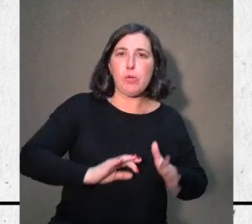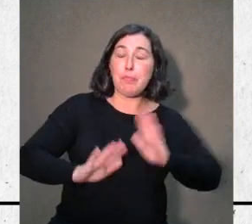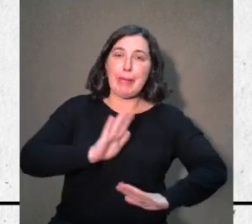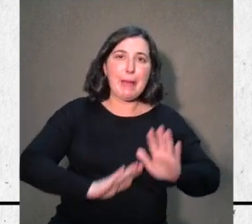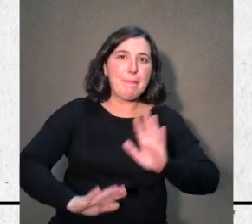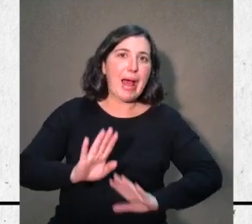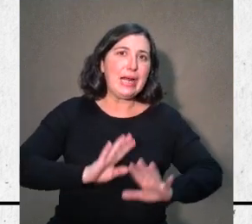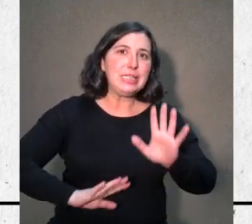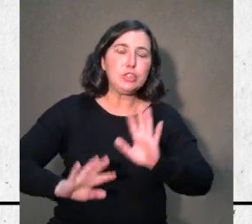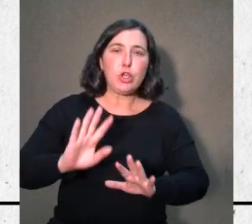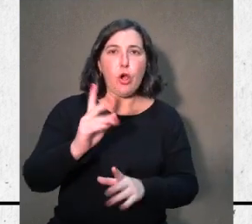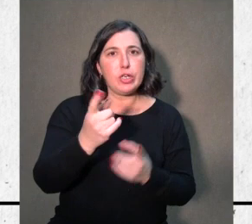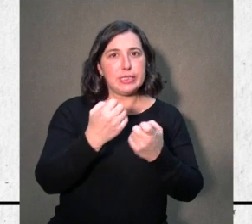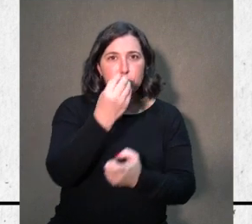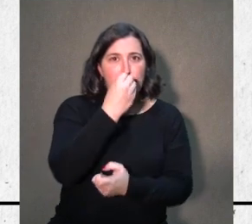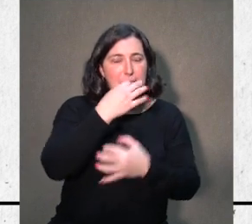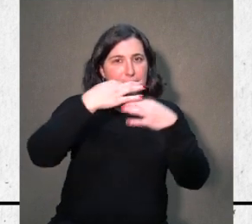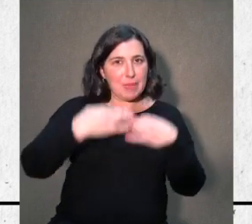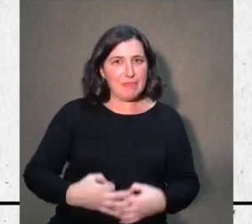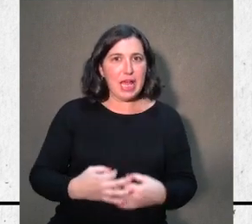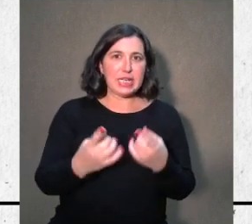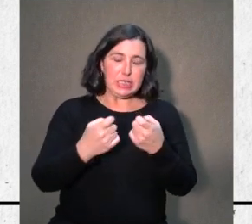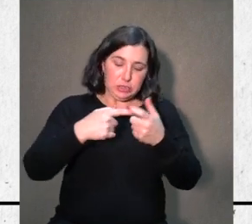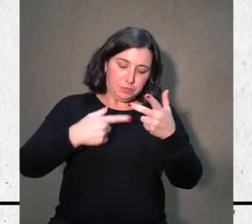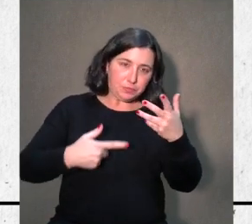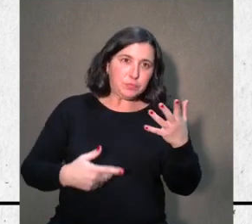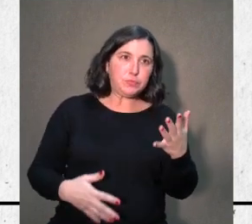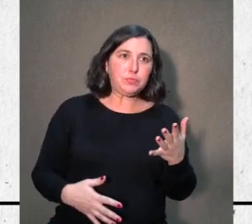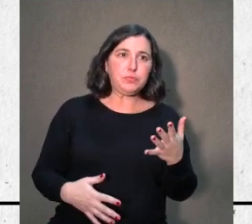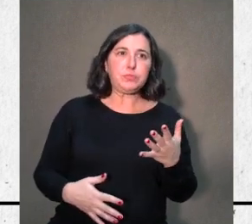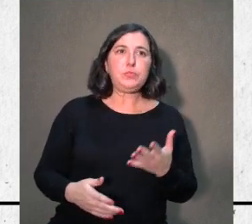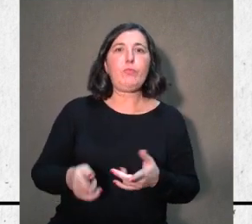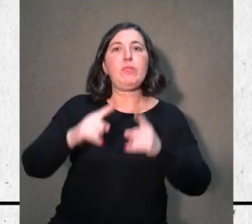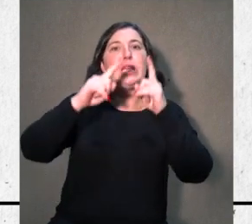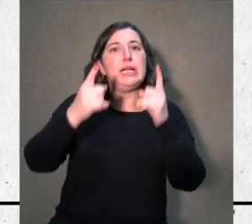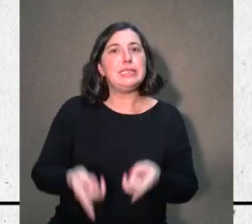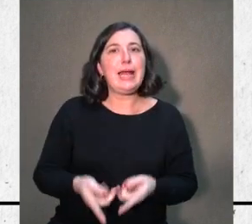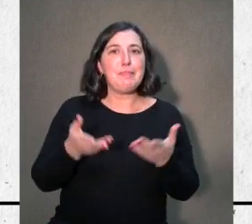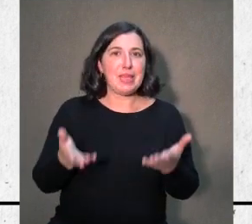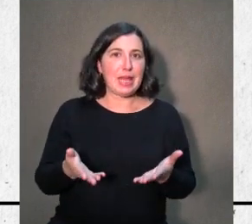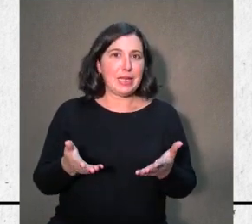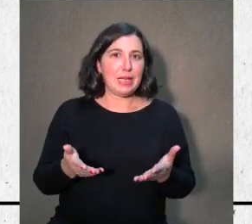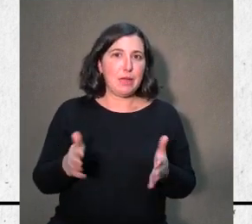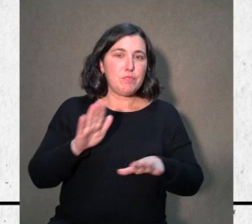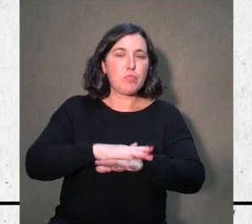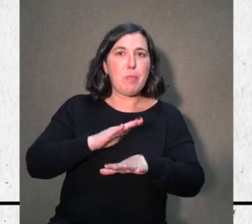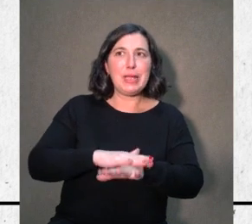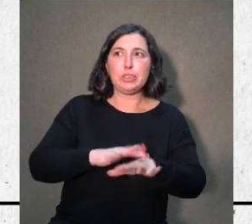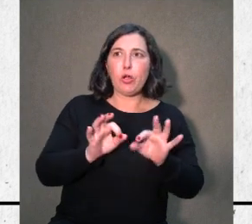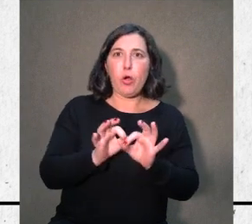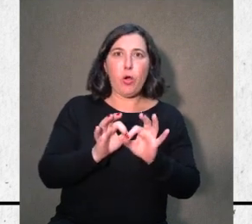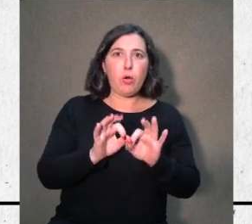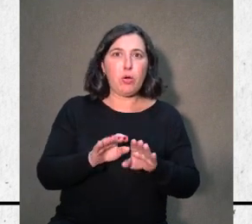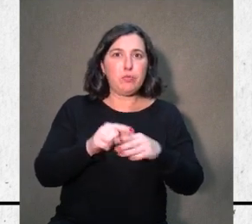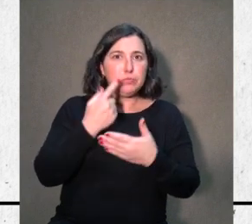toda la preparación, ese día me tengo que alimentar bien, tengo que tener como ciertas cuestiones, y también en las frustraciones, ¿no?